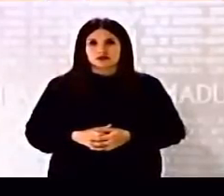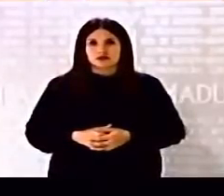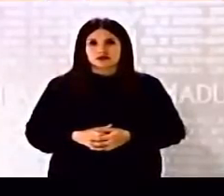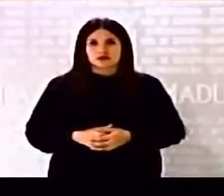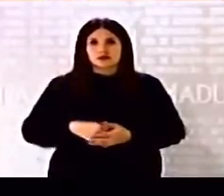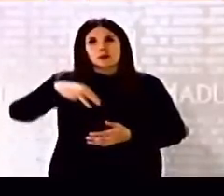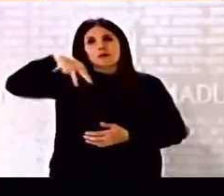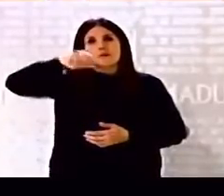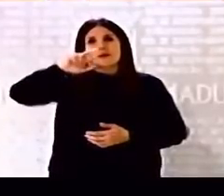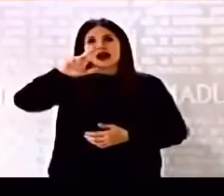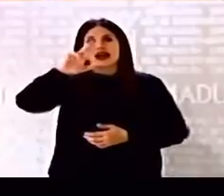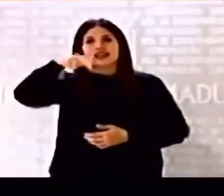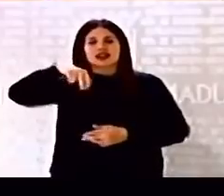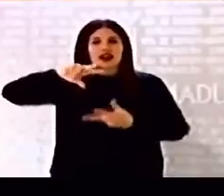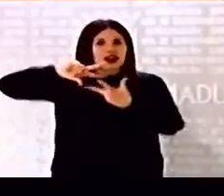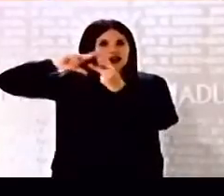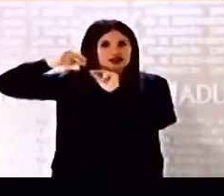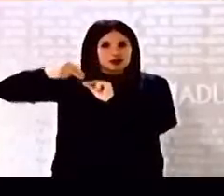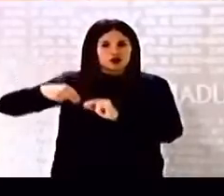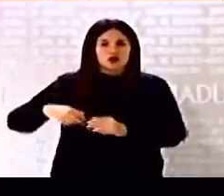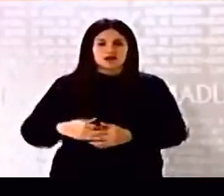Sí. Marina Alfonso, de Canal Extremadura.